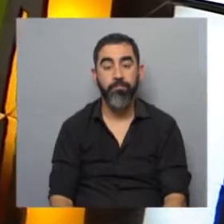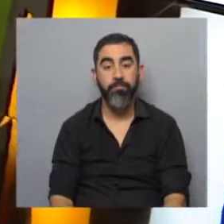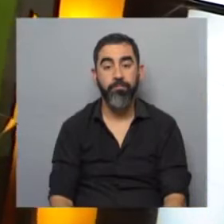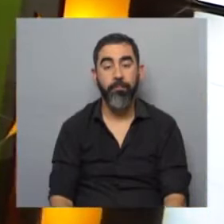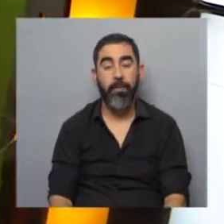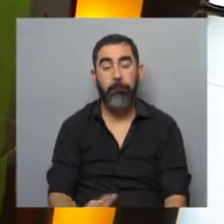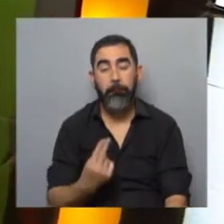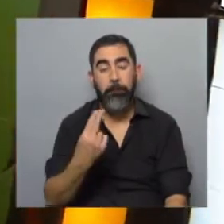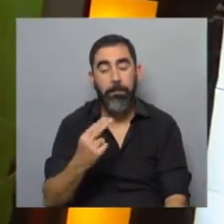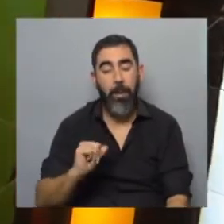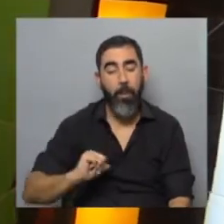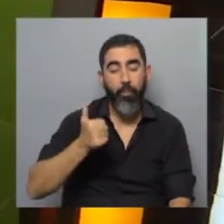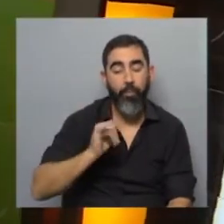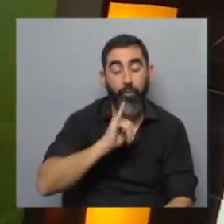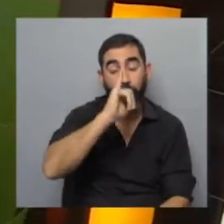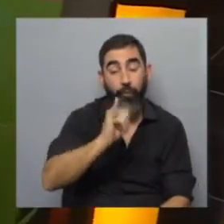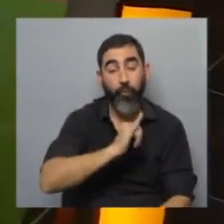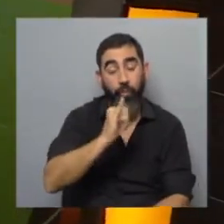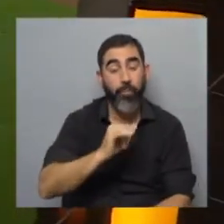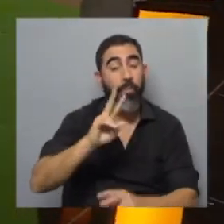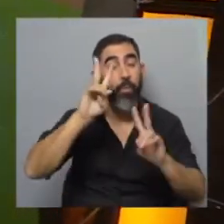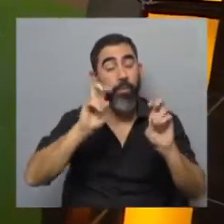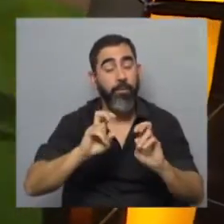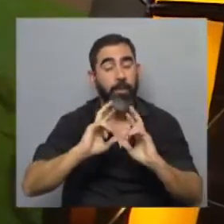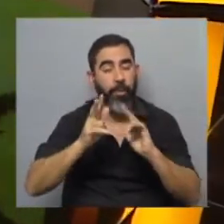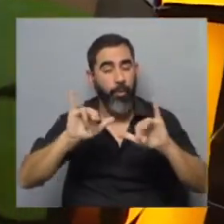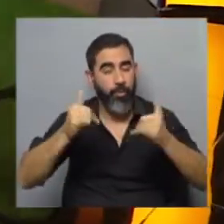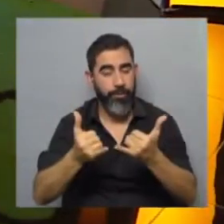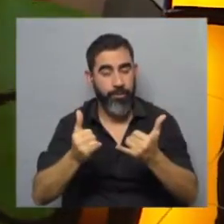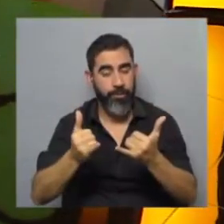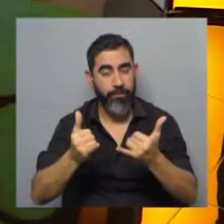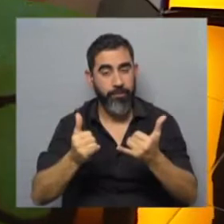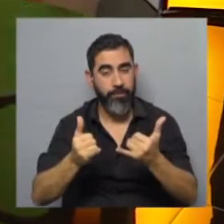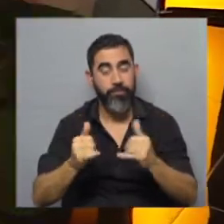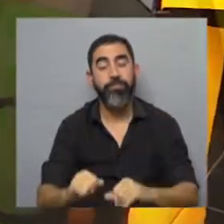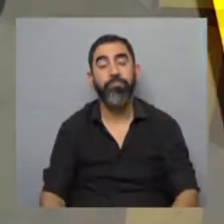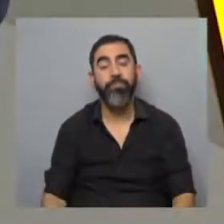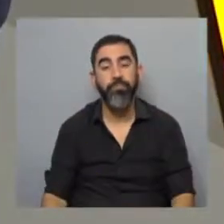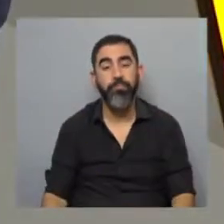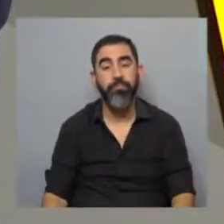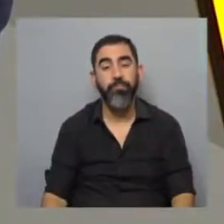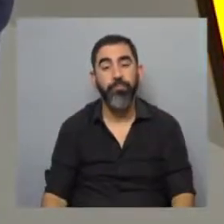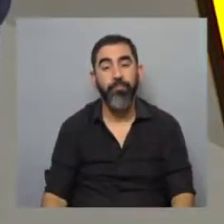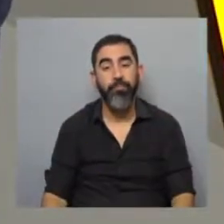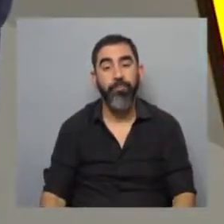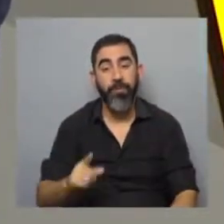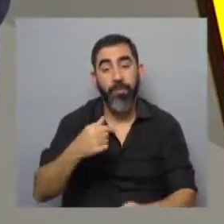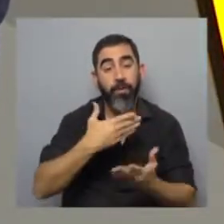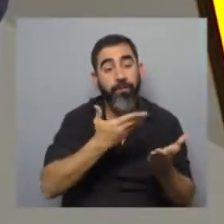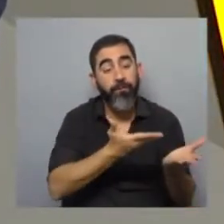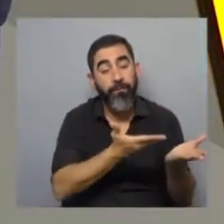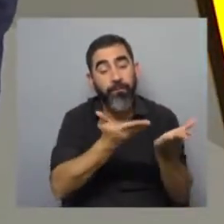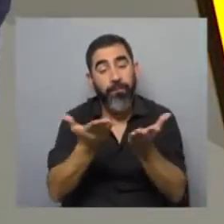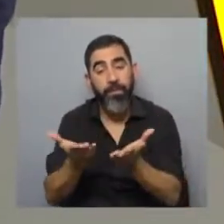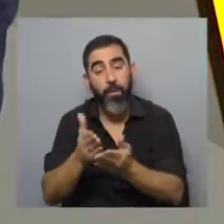Permitime, Alexandra, aprovechar tu informe para algo que quedó dicho un poco por vos y un poco por Óscar Méndez, que es esa invitación